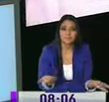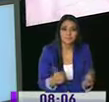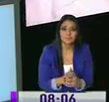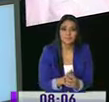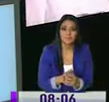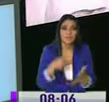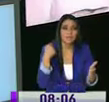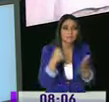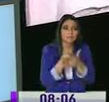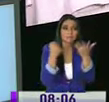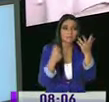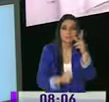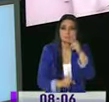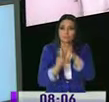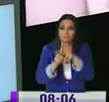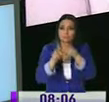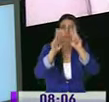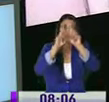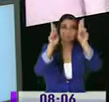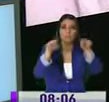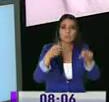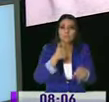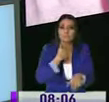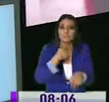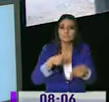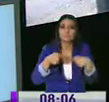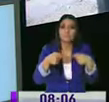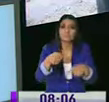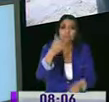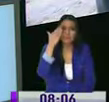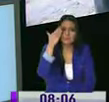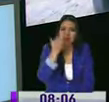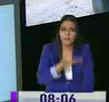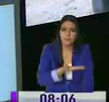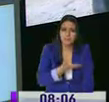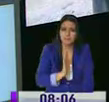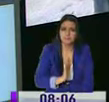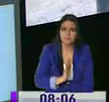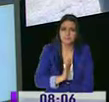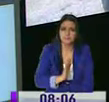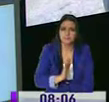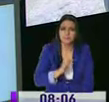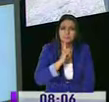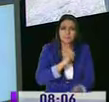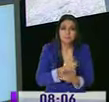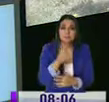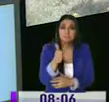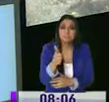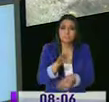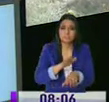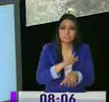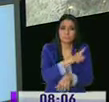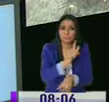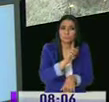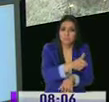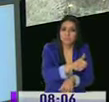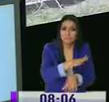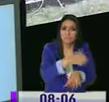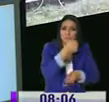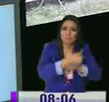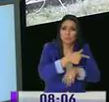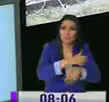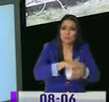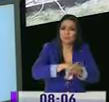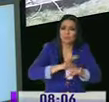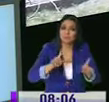accidentes después en el orden del día sabemos que no es hecho por ustedes de autoridades pero así